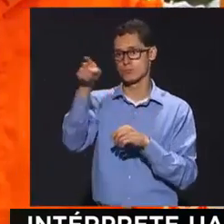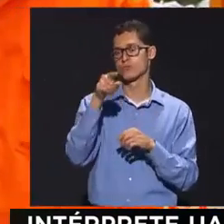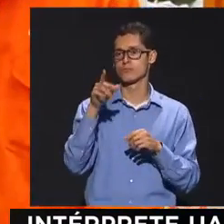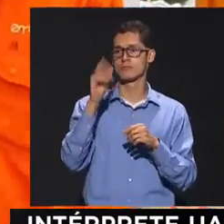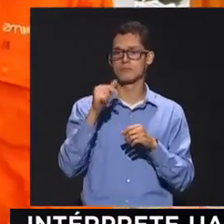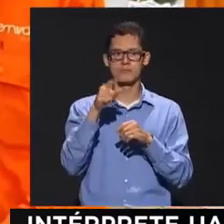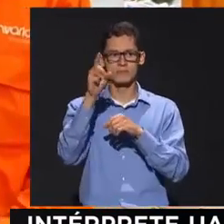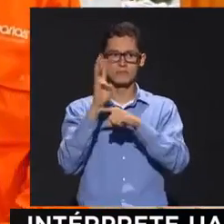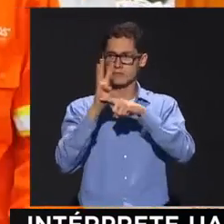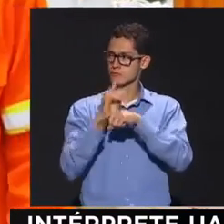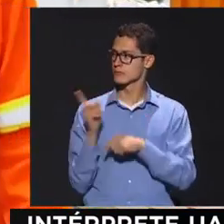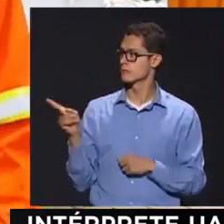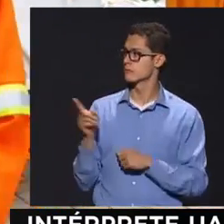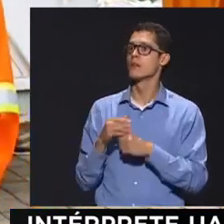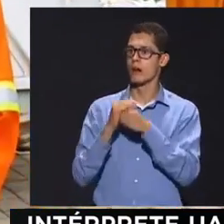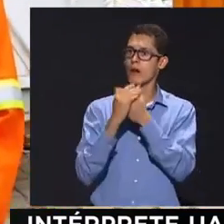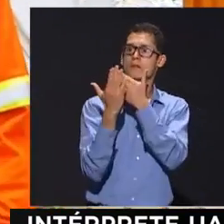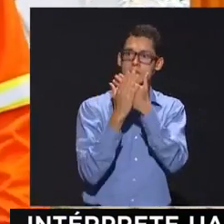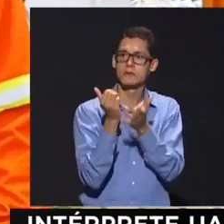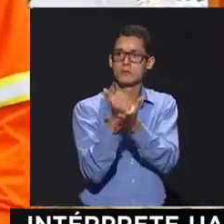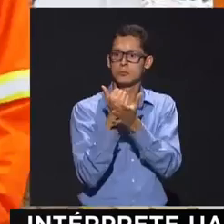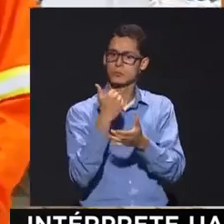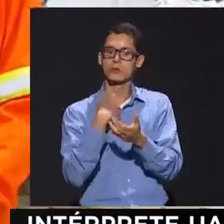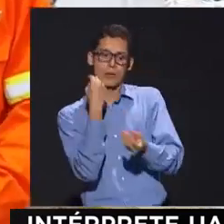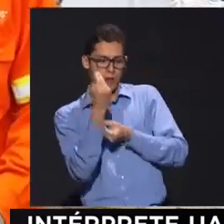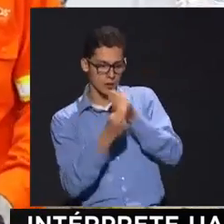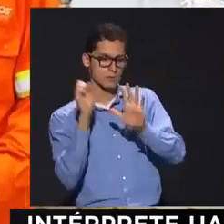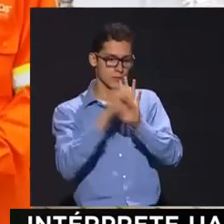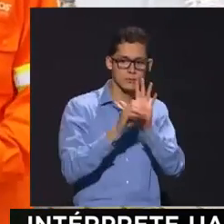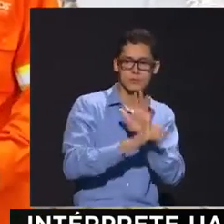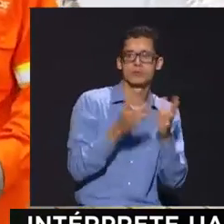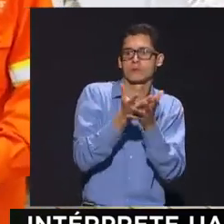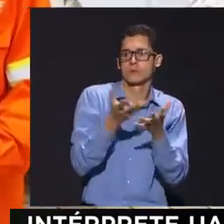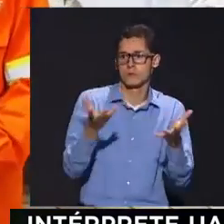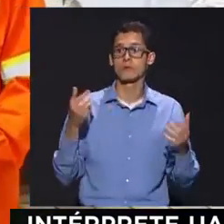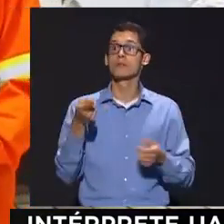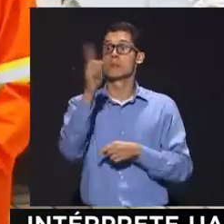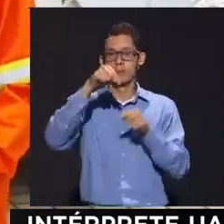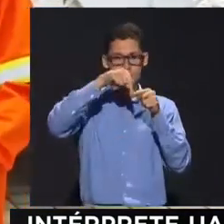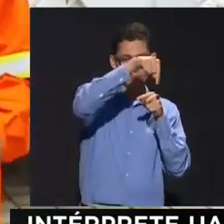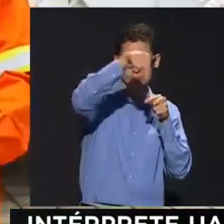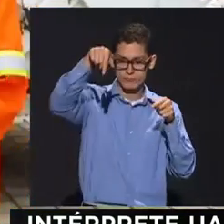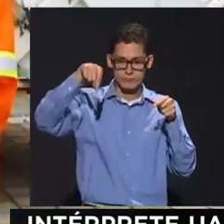de vargas y nos dan toda la información para la recolección y las rutas que tenemos programadas para cada